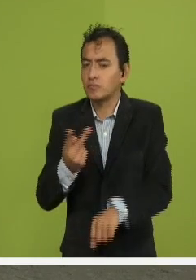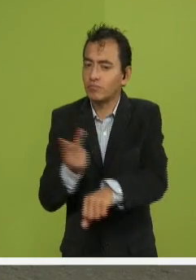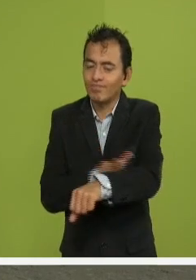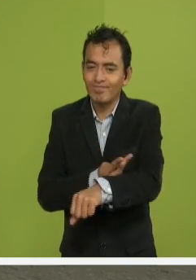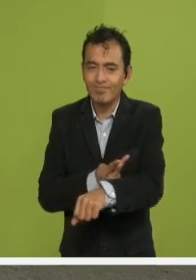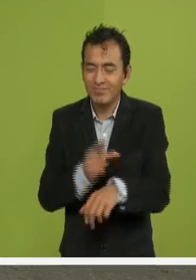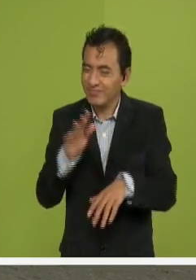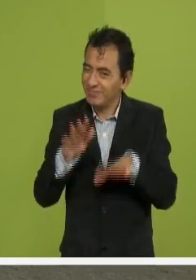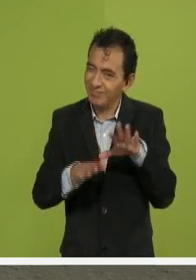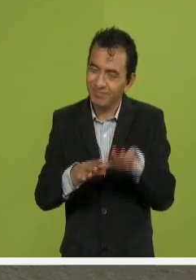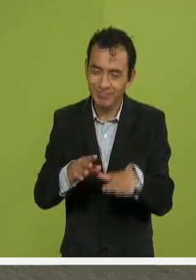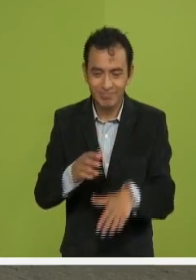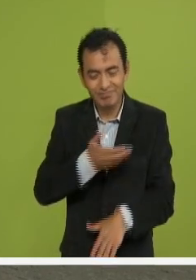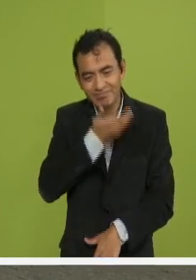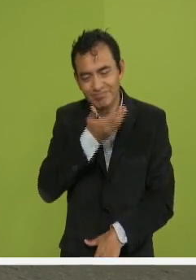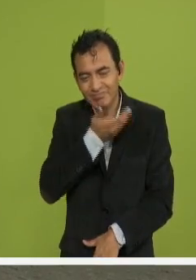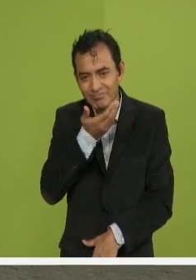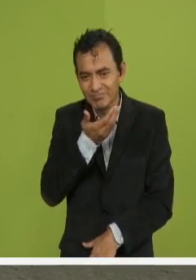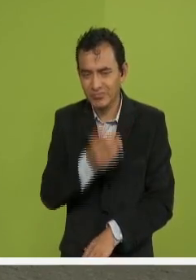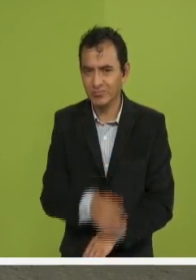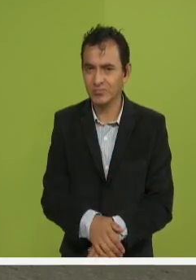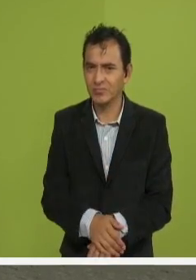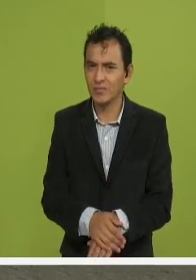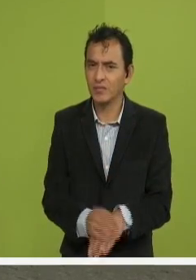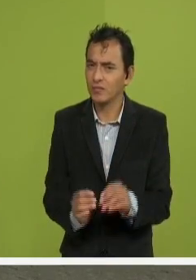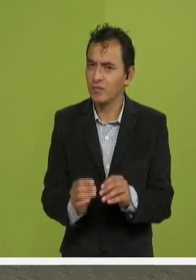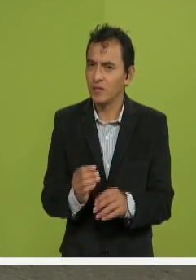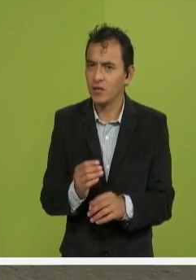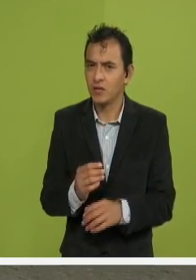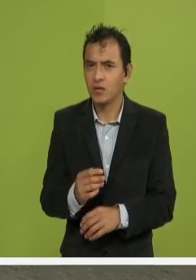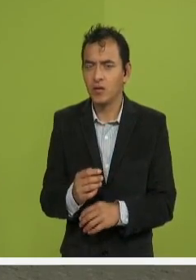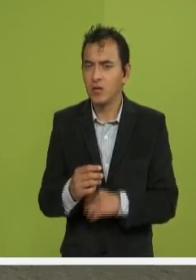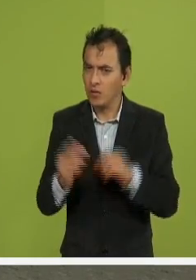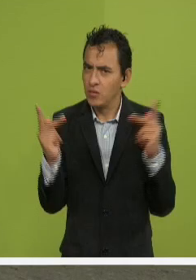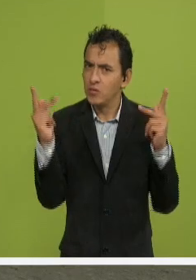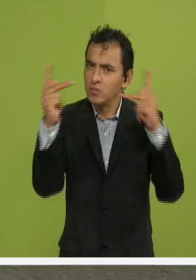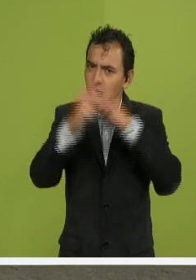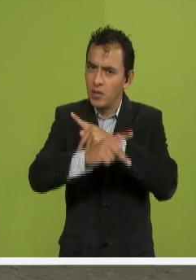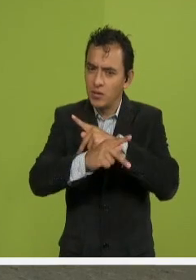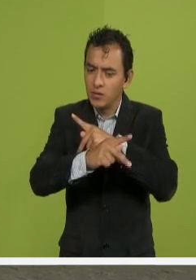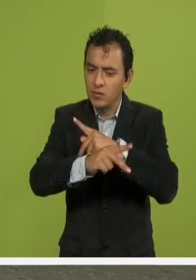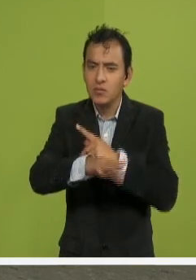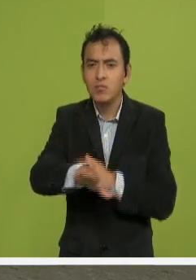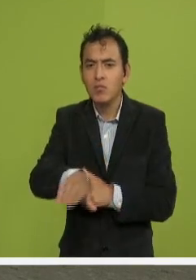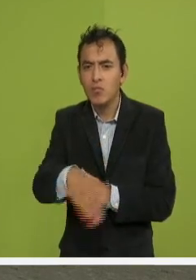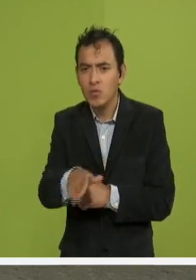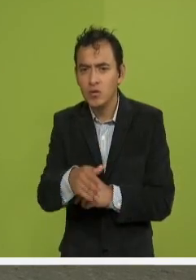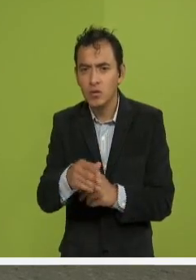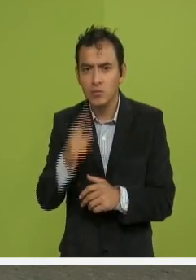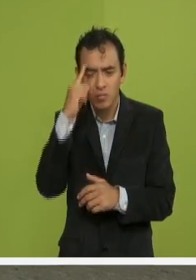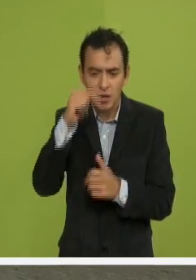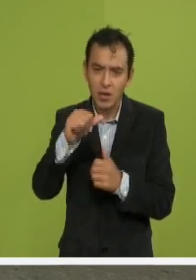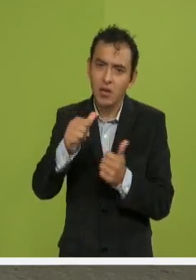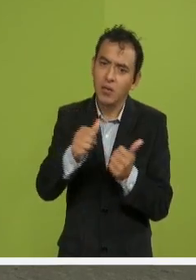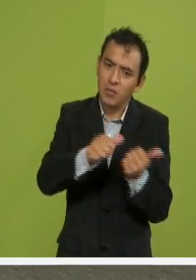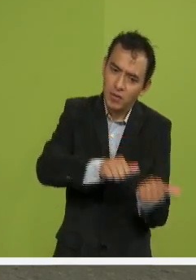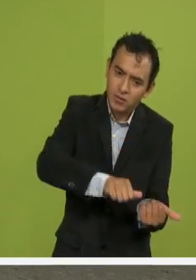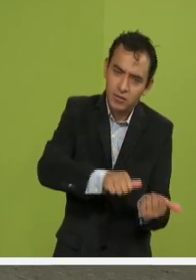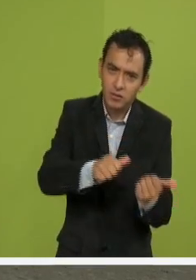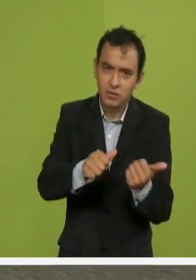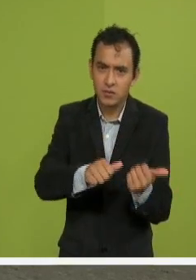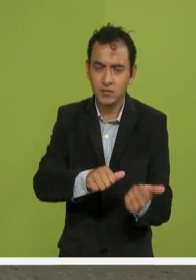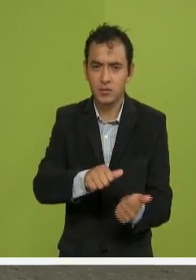común, por ejemplo, que los famosos padrinos que nos buscan, ya sea de bautizo o de graduación